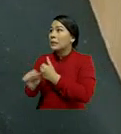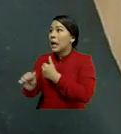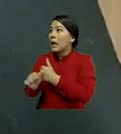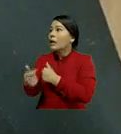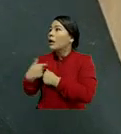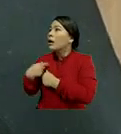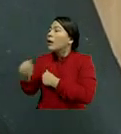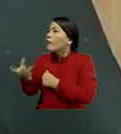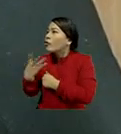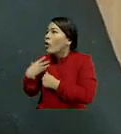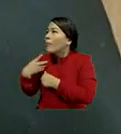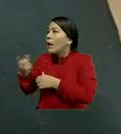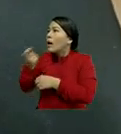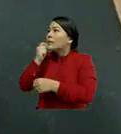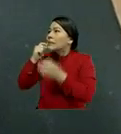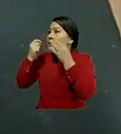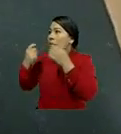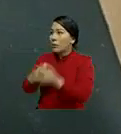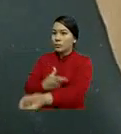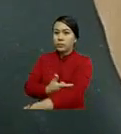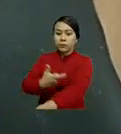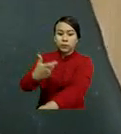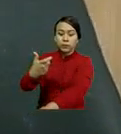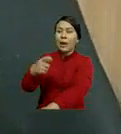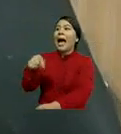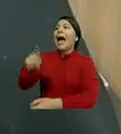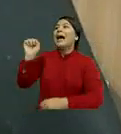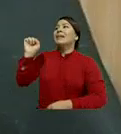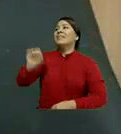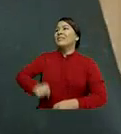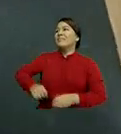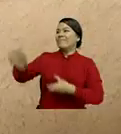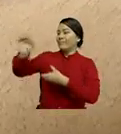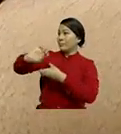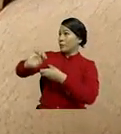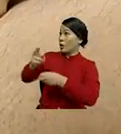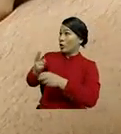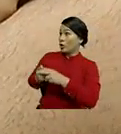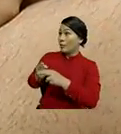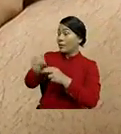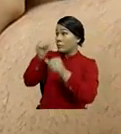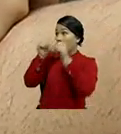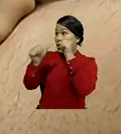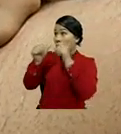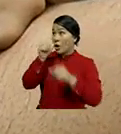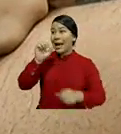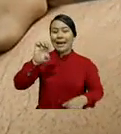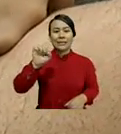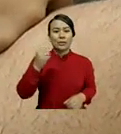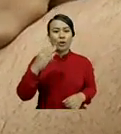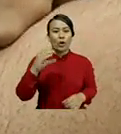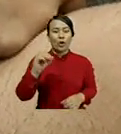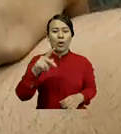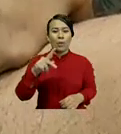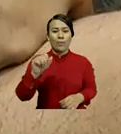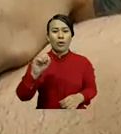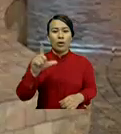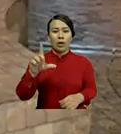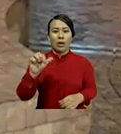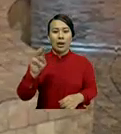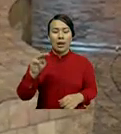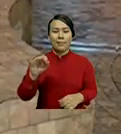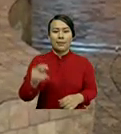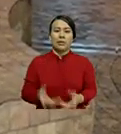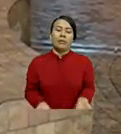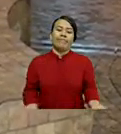mi otro hijo y él, lo llevamos al hospital porque no podía ni pararse. En lo que lo cojo, se caía. Entonces